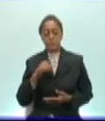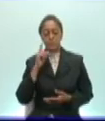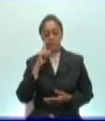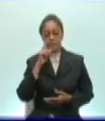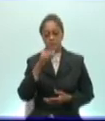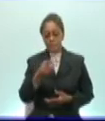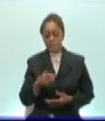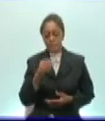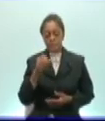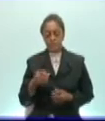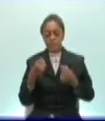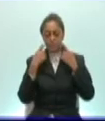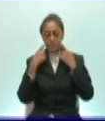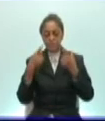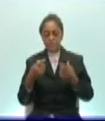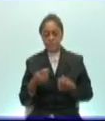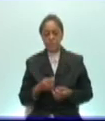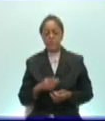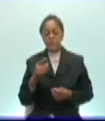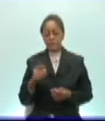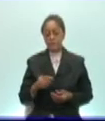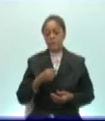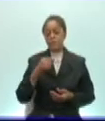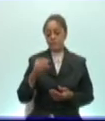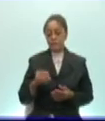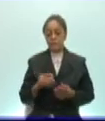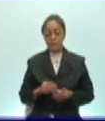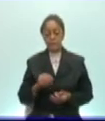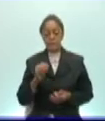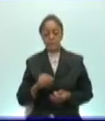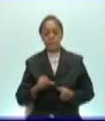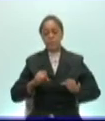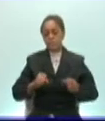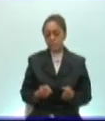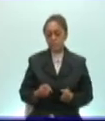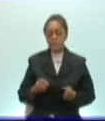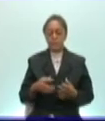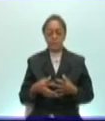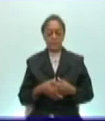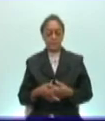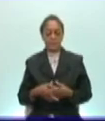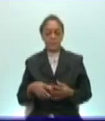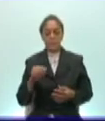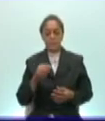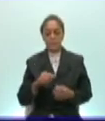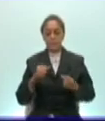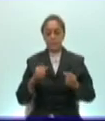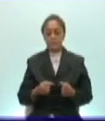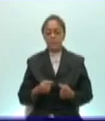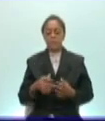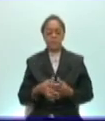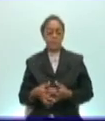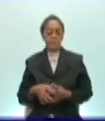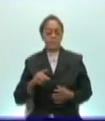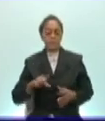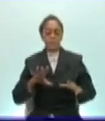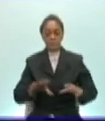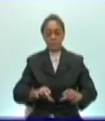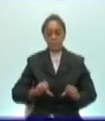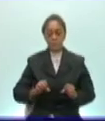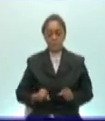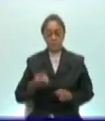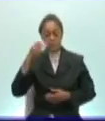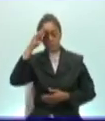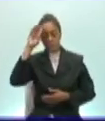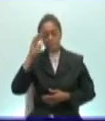son documentos importantes que ustedes tienen que destacar, porque siempre hablamos de la hostilidad norteamericana y este empeño norteamericano por apoderarse de Cuba,